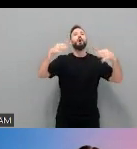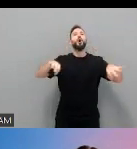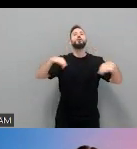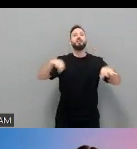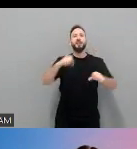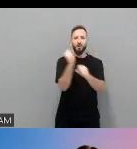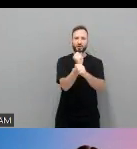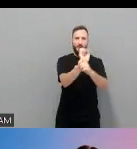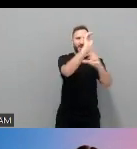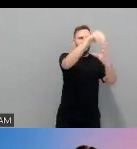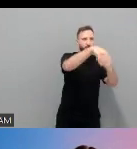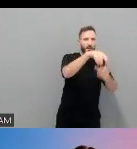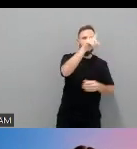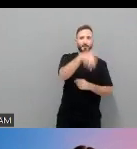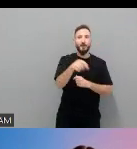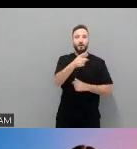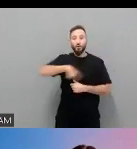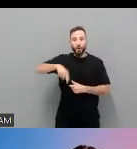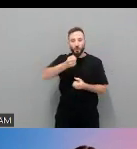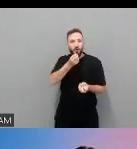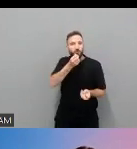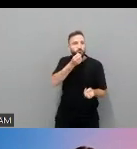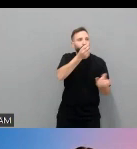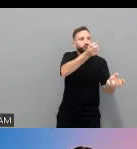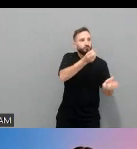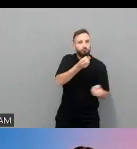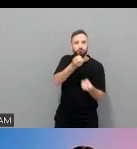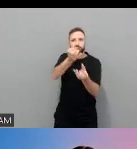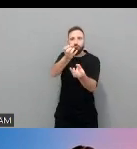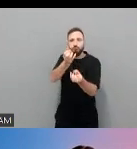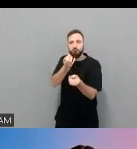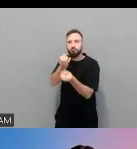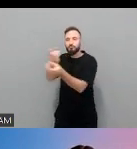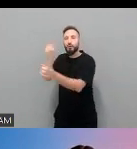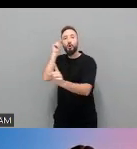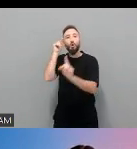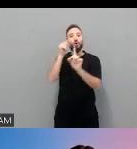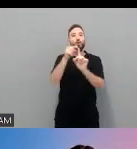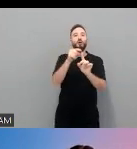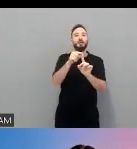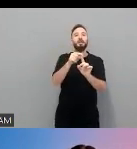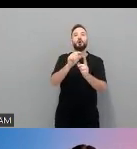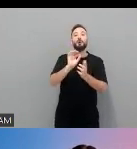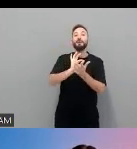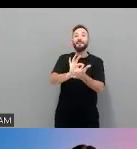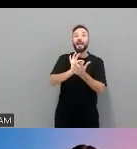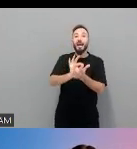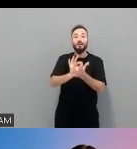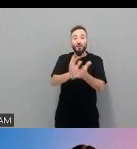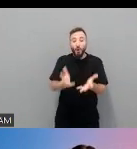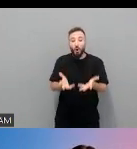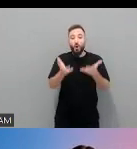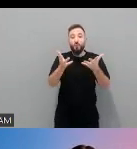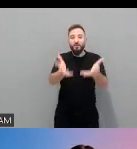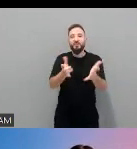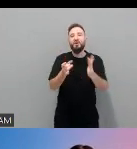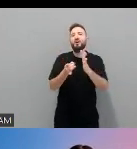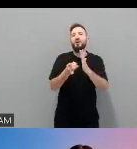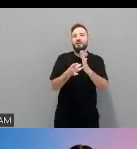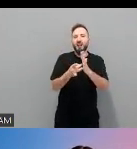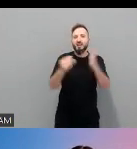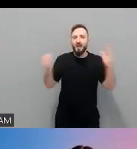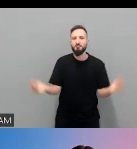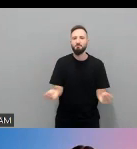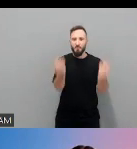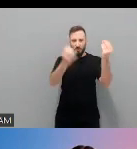podemos ayudar a mejorar la calidad del servicio que se está prestando educativo en otros